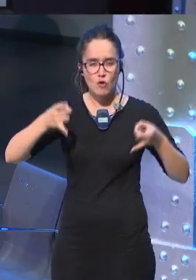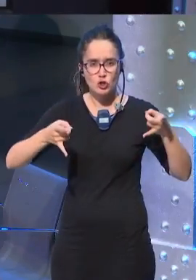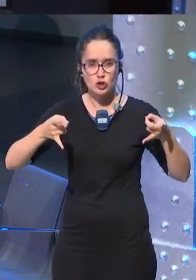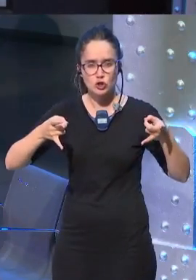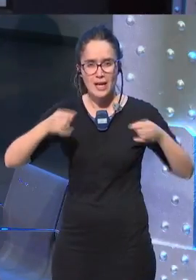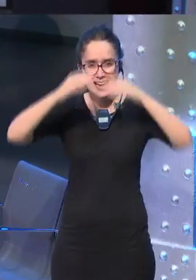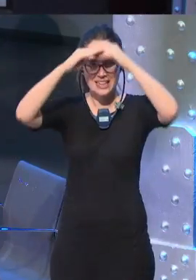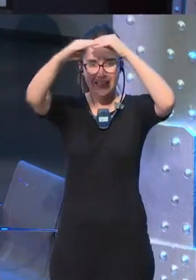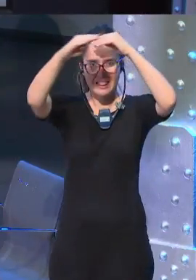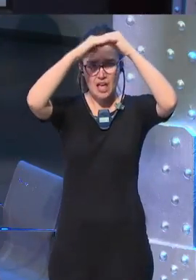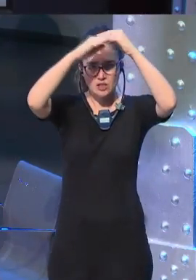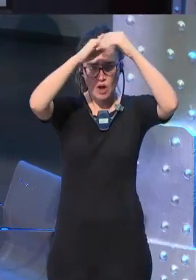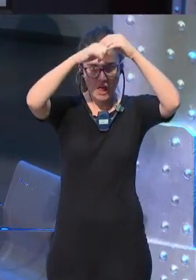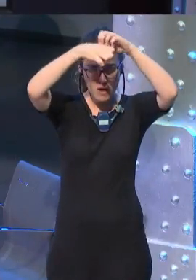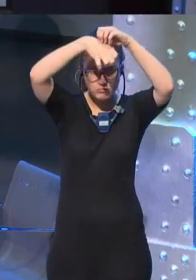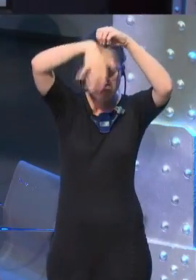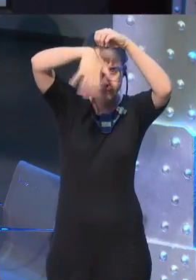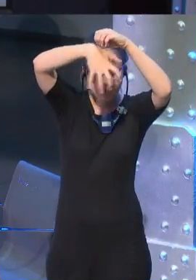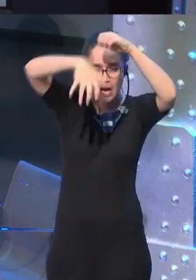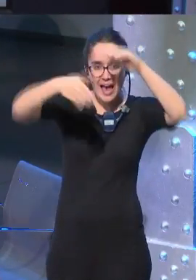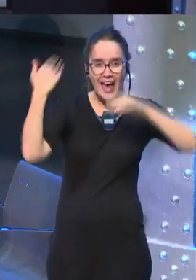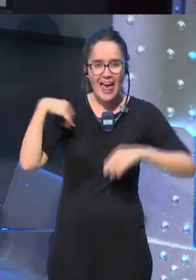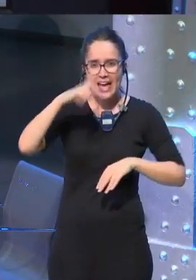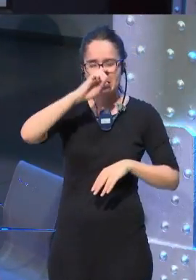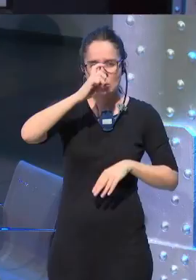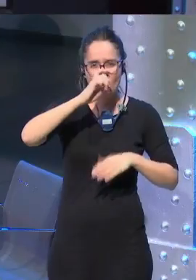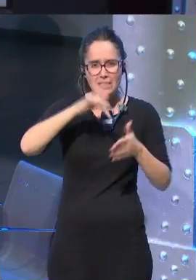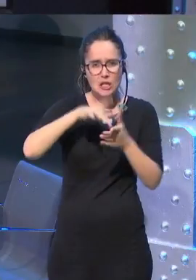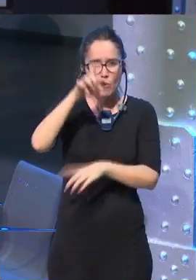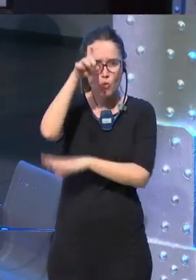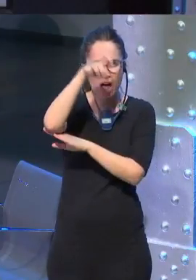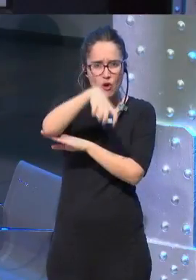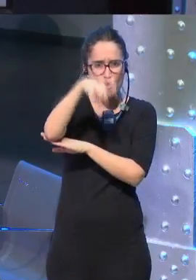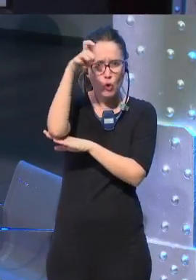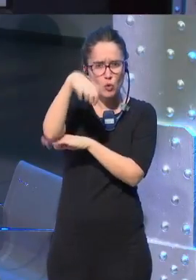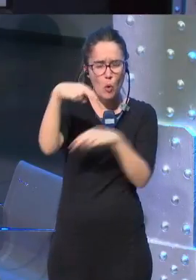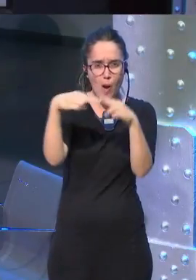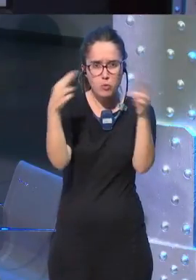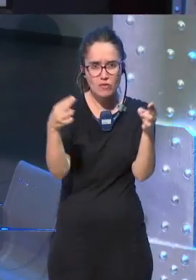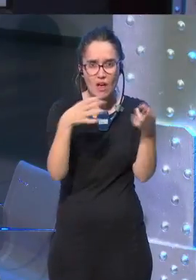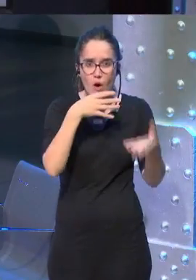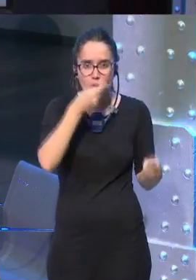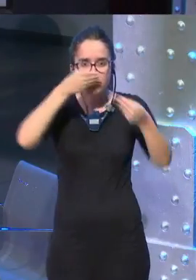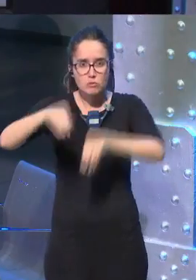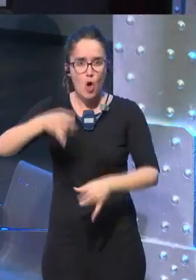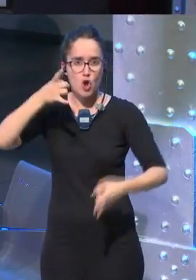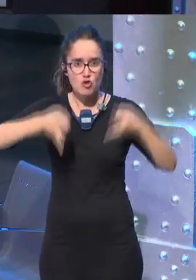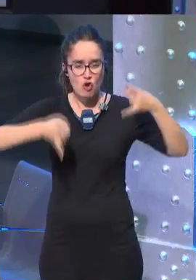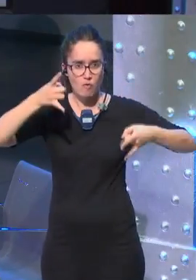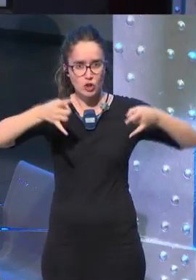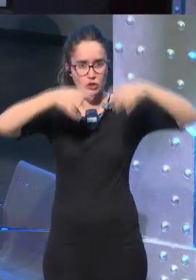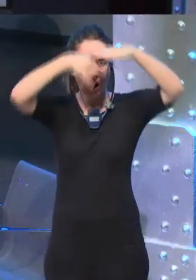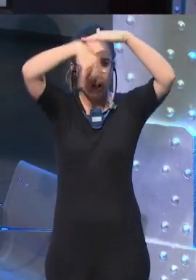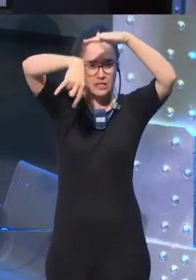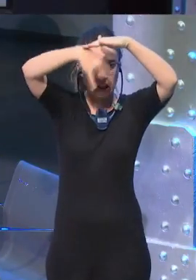en el techo. Es la sustitución de lo que antes era una grúa puente, así que cuando se necesita un robot o en